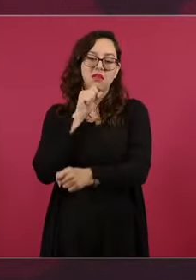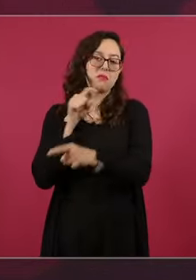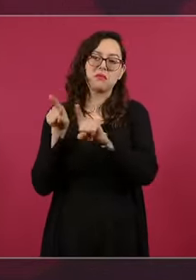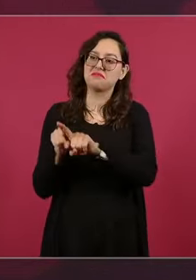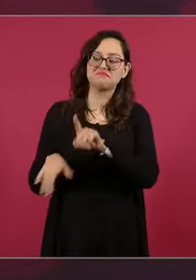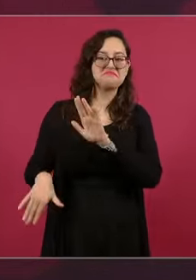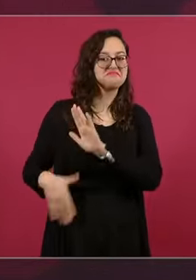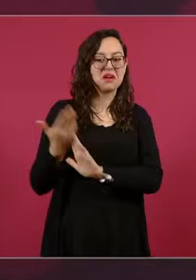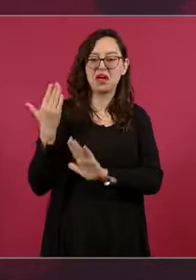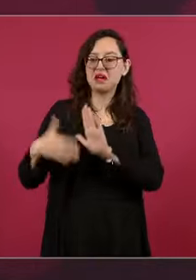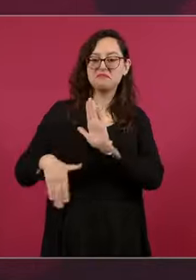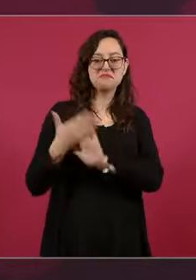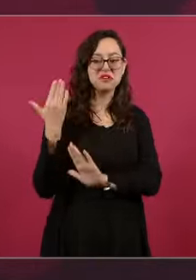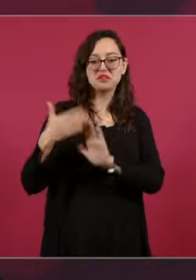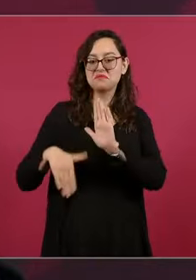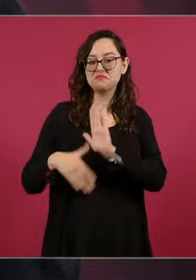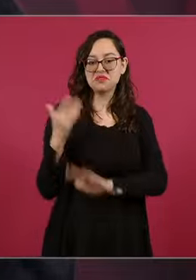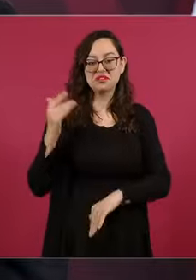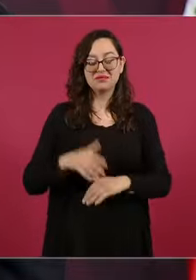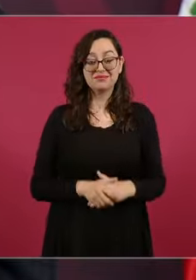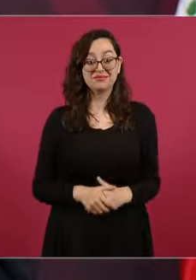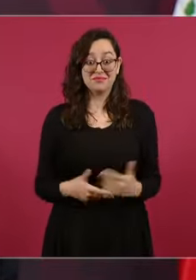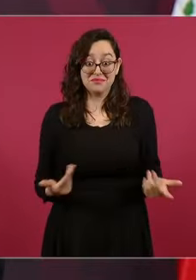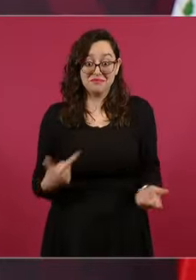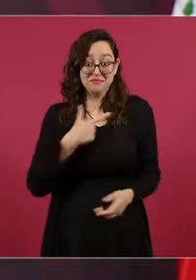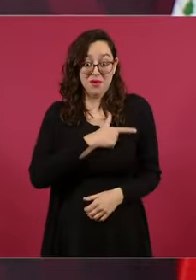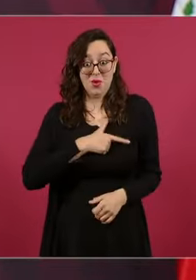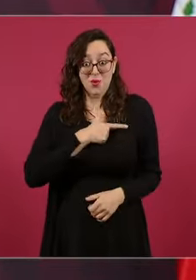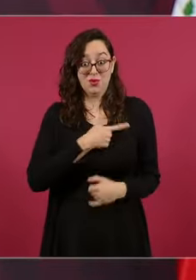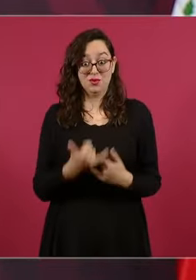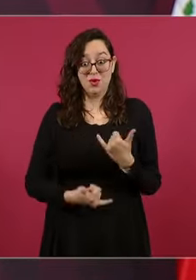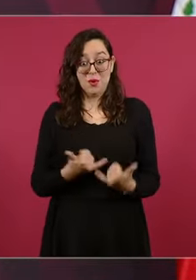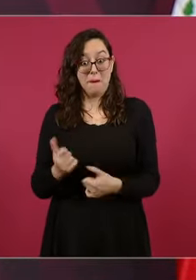Además, yo jugaba béisbol